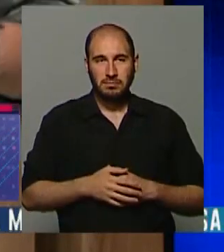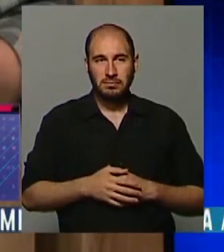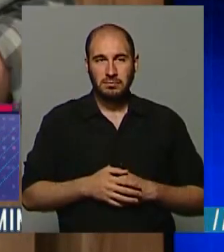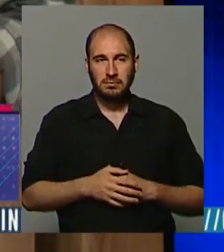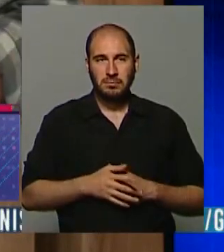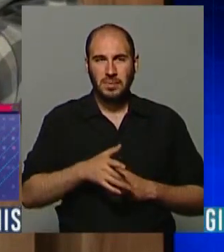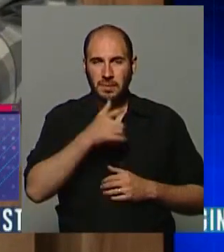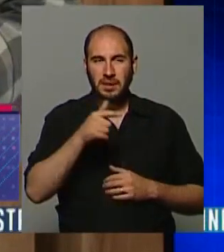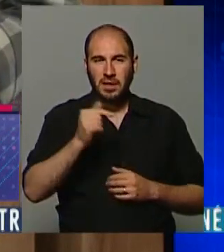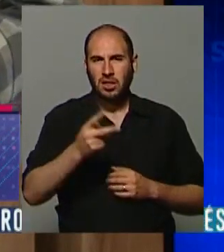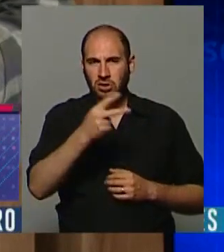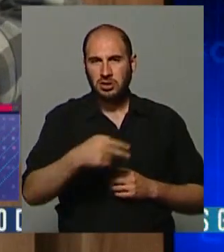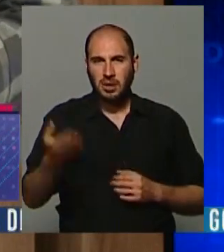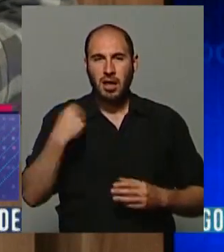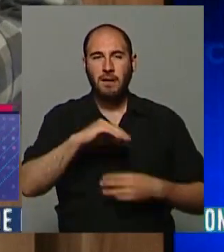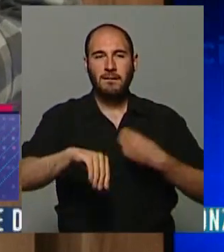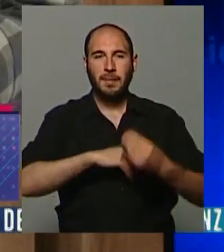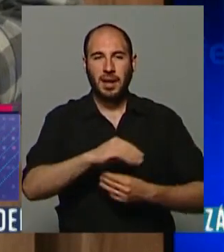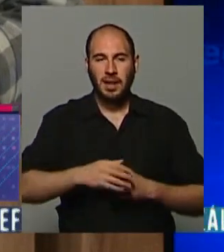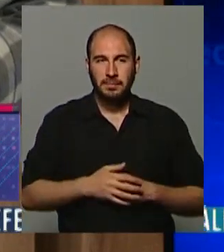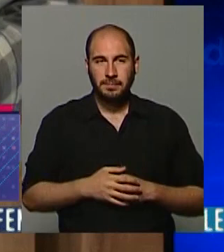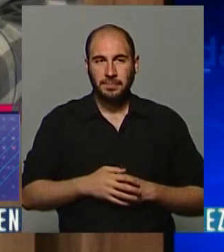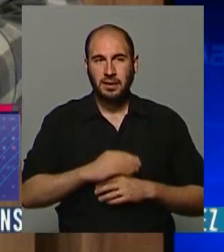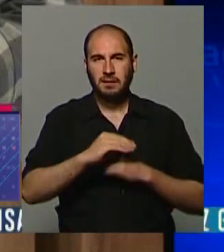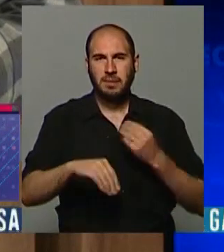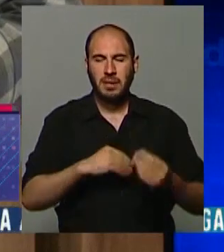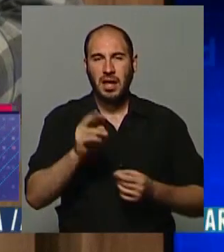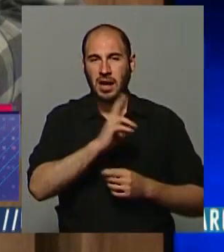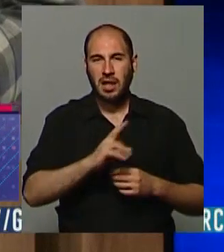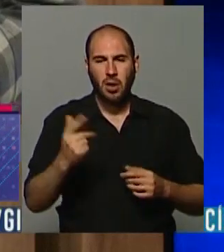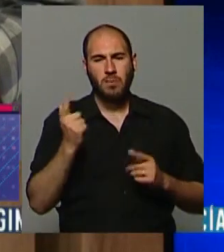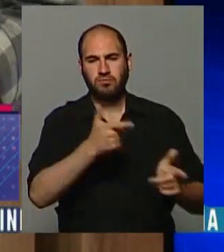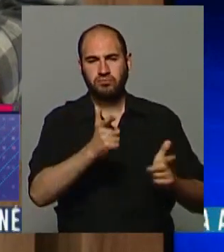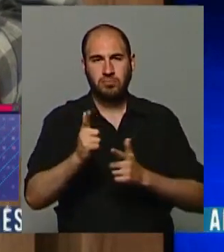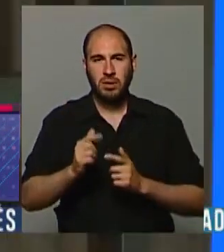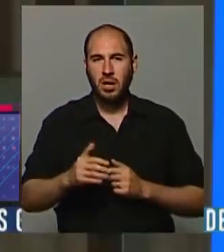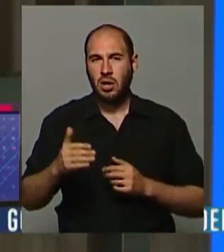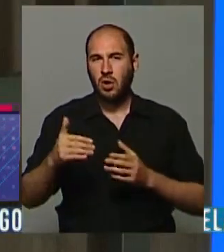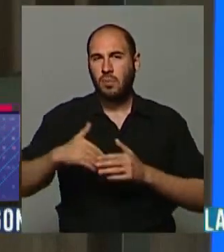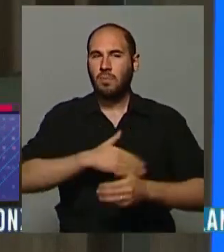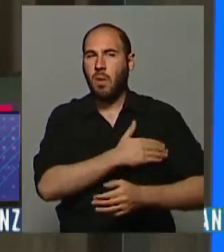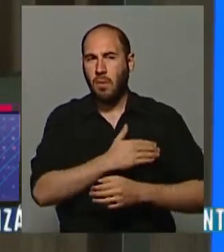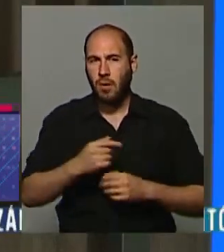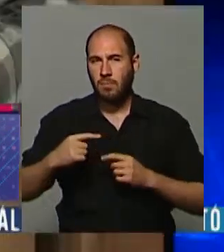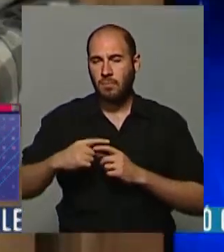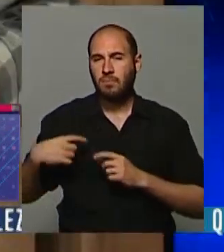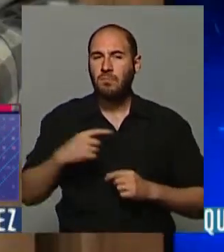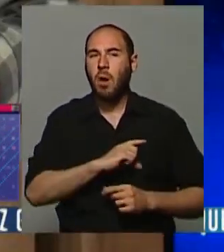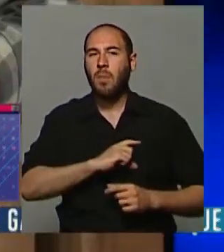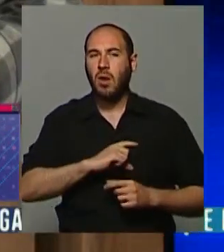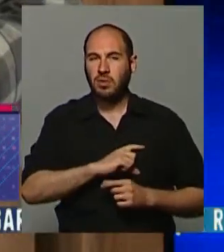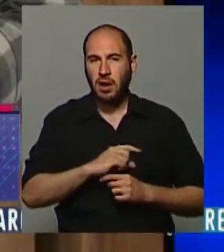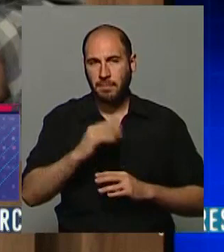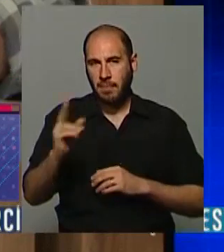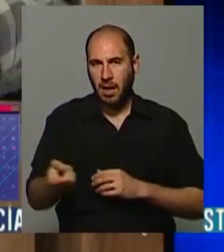que lo hablamos hace 2 semanas, la familia religiosa que mataron. Sí, los mormones. Los mormones.